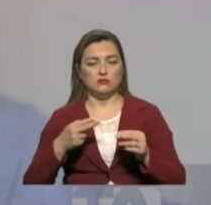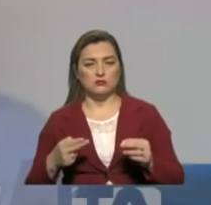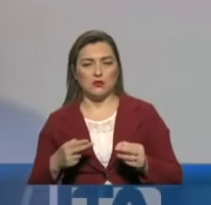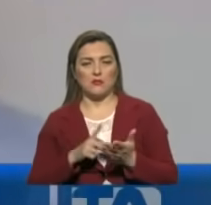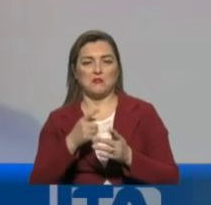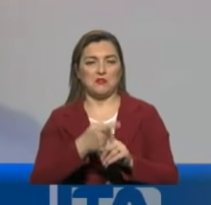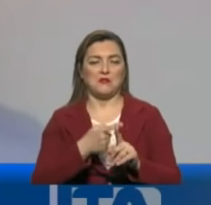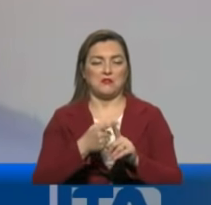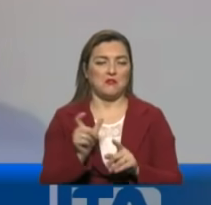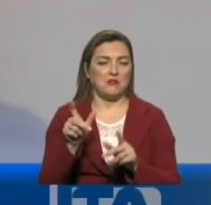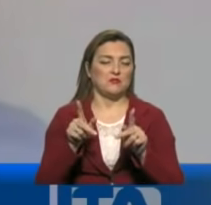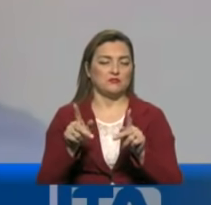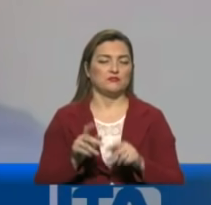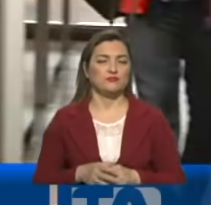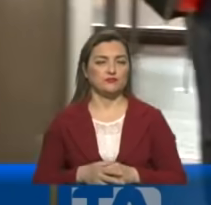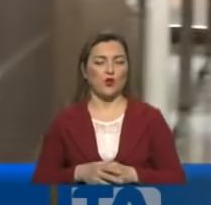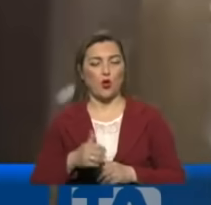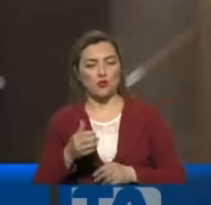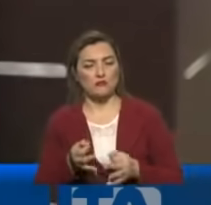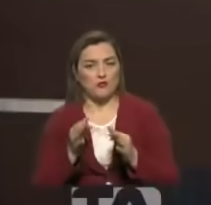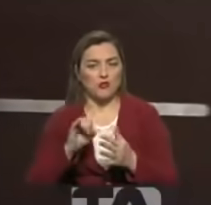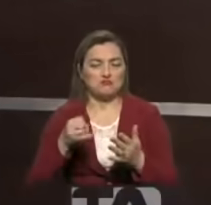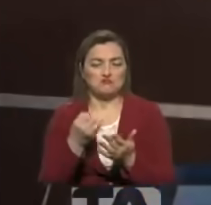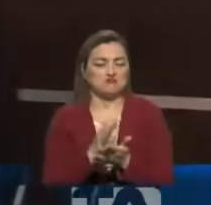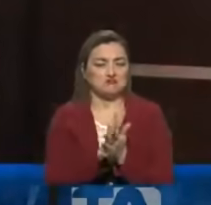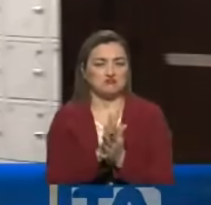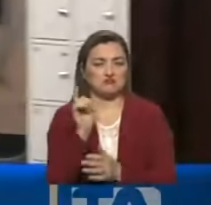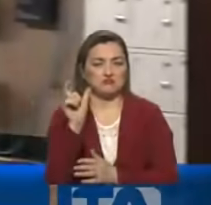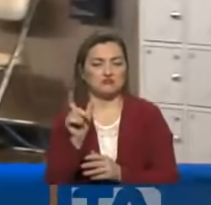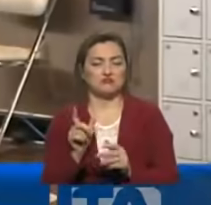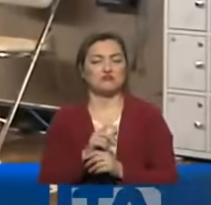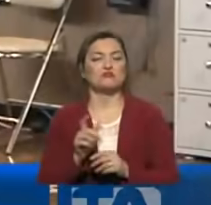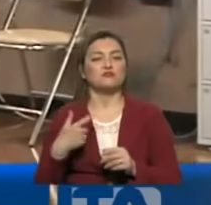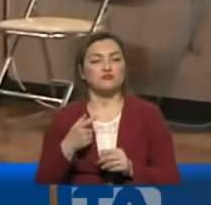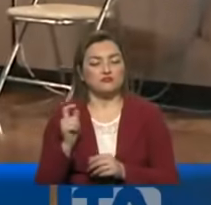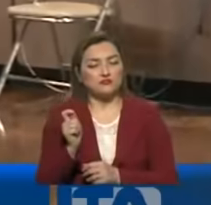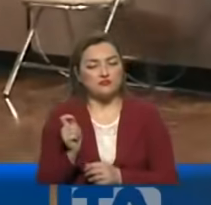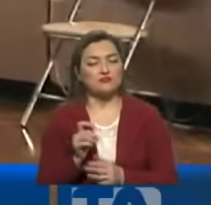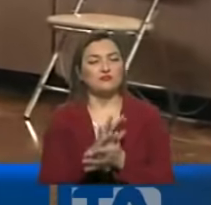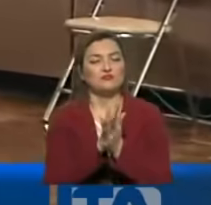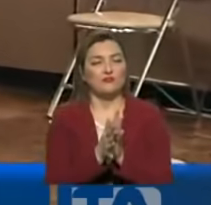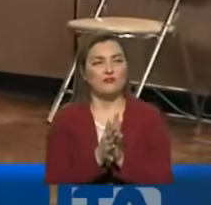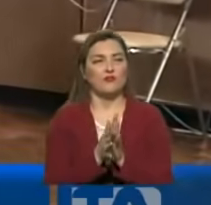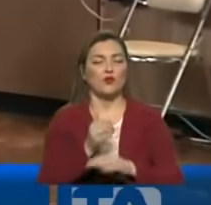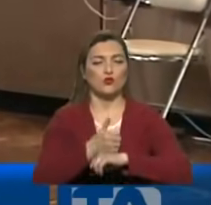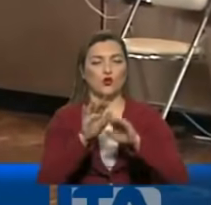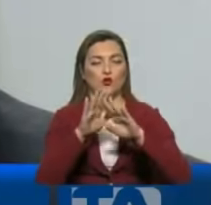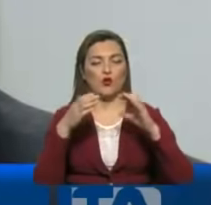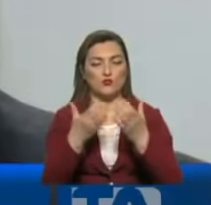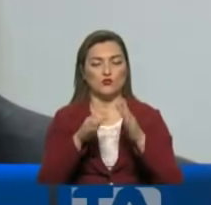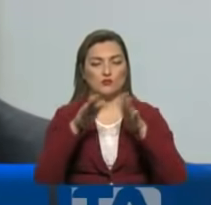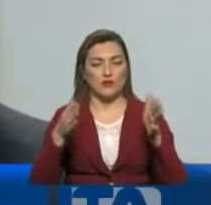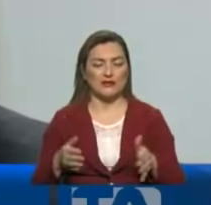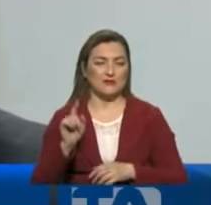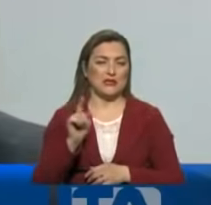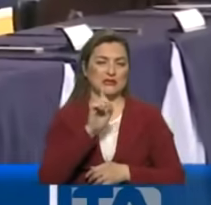del cual él pueda justificar su ausencia del cargo. La licencia sin sueldo debe ser autorizada por la comisión de mesa, pero si el burgomaestre no regresa